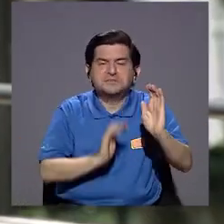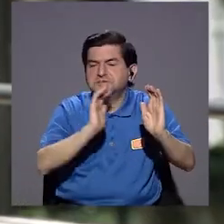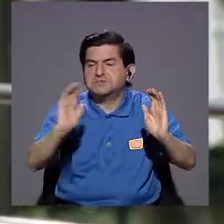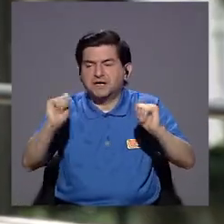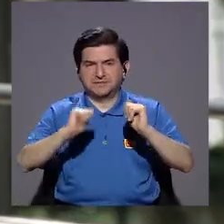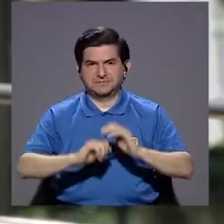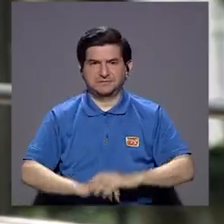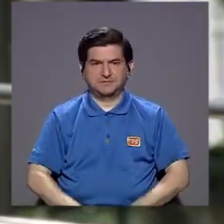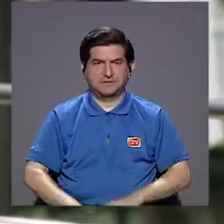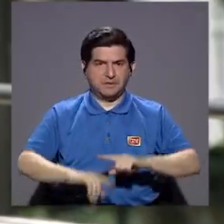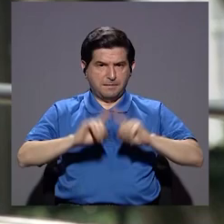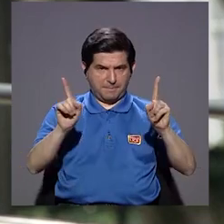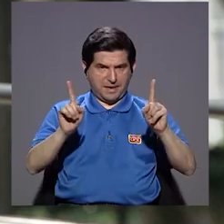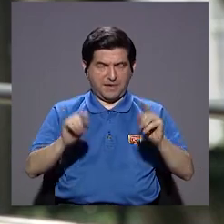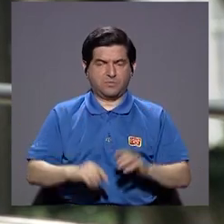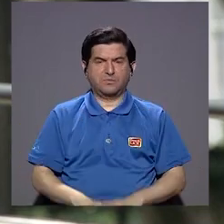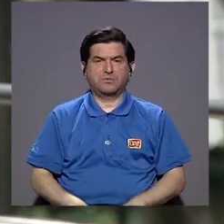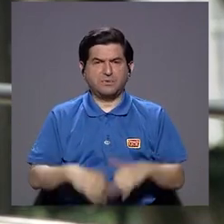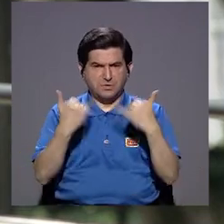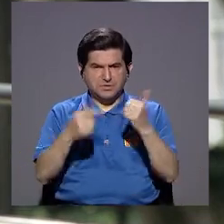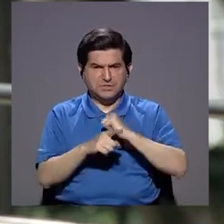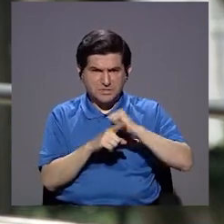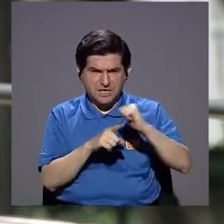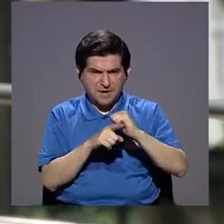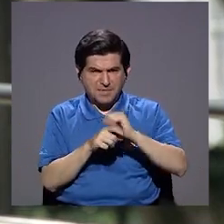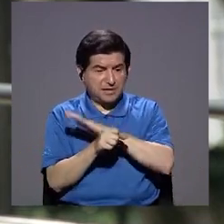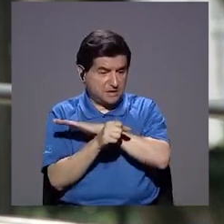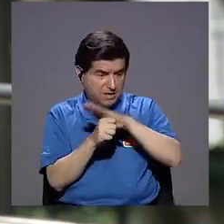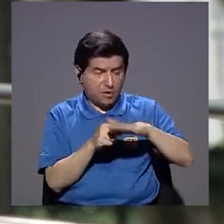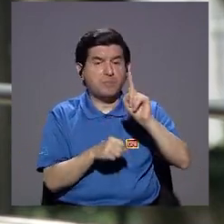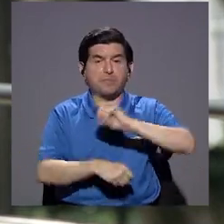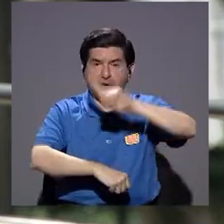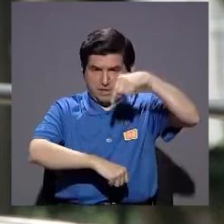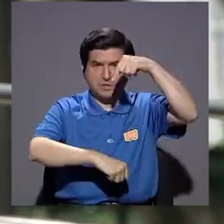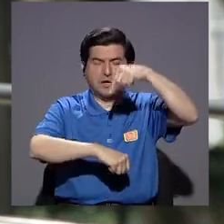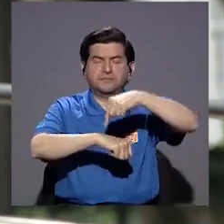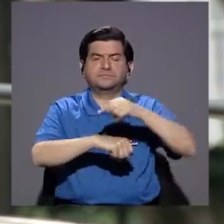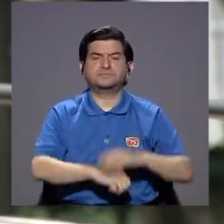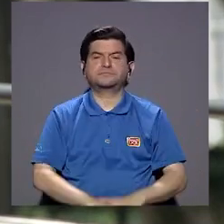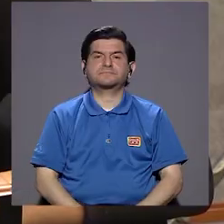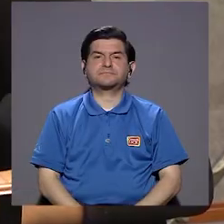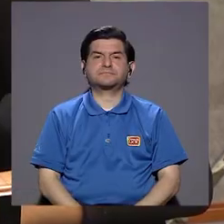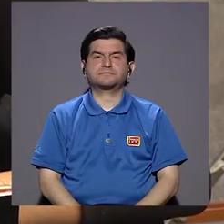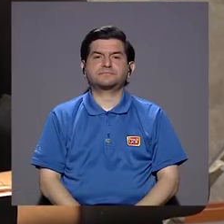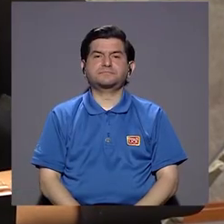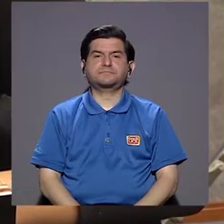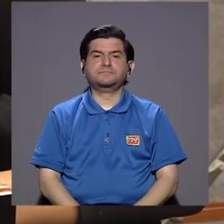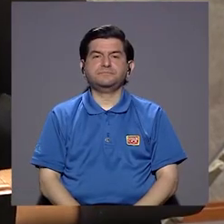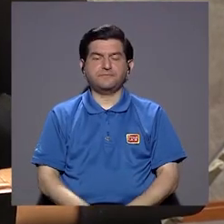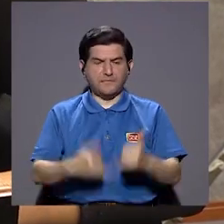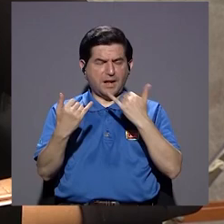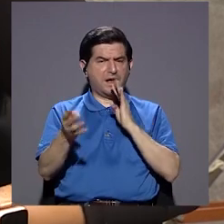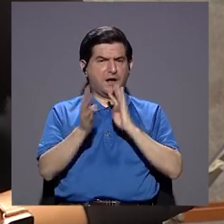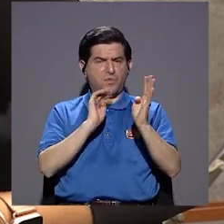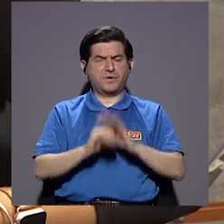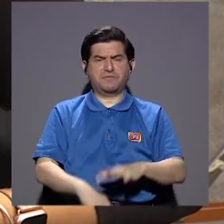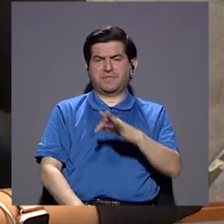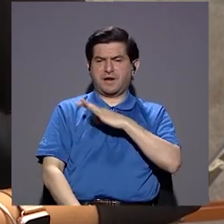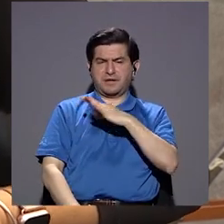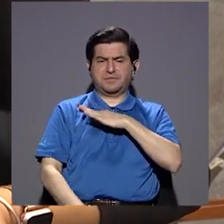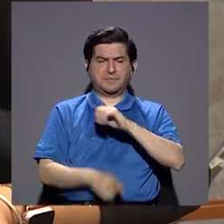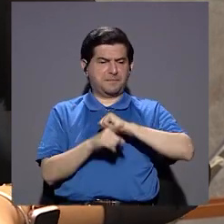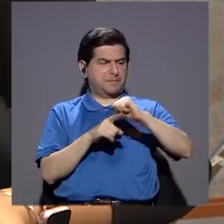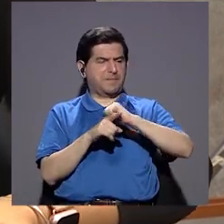para niños, ajá, pero una práctica completa es de una hora. Hablemos, Vivian, de beneficios